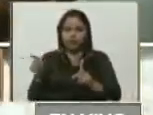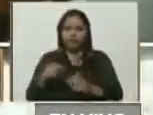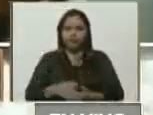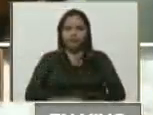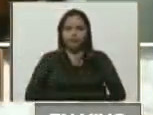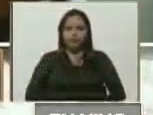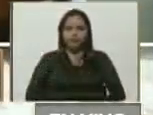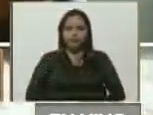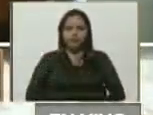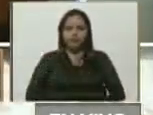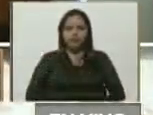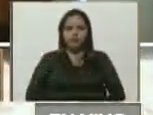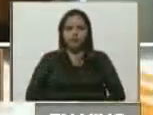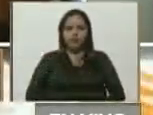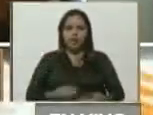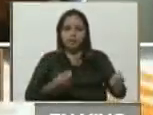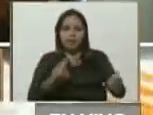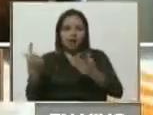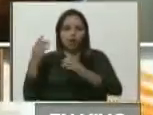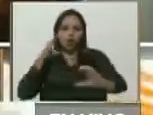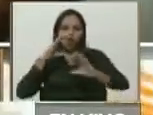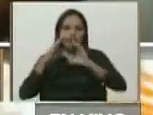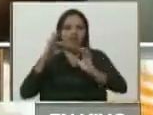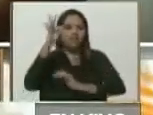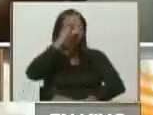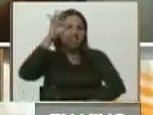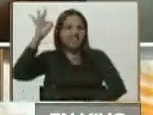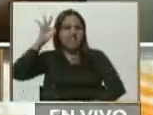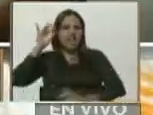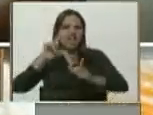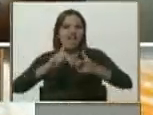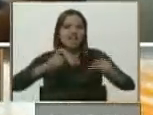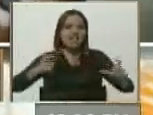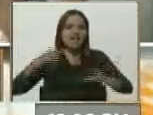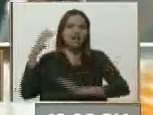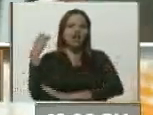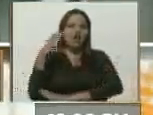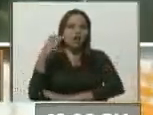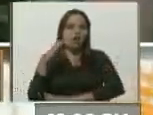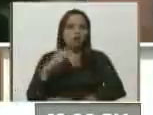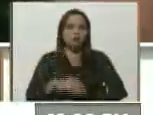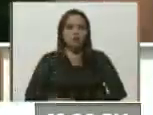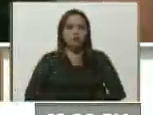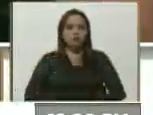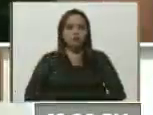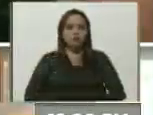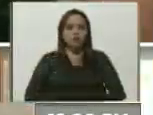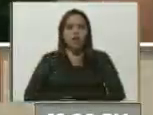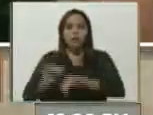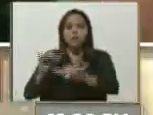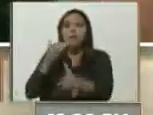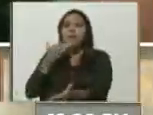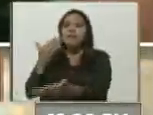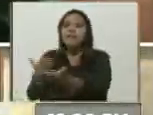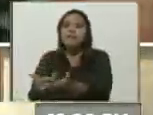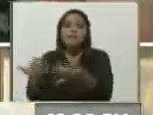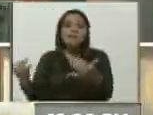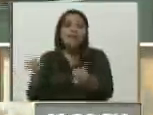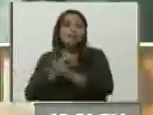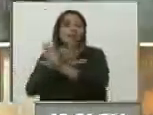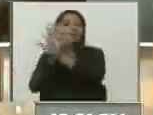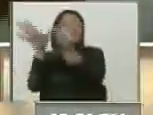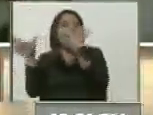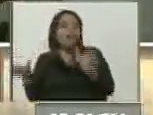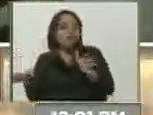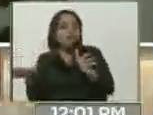Hemos enviado una comunicación al fiscal general de Colombia, Francisco Barbosa, donde solicitamos sean esclarecidos los